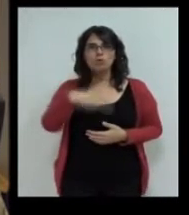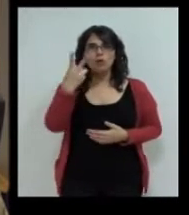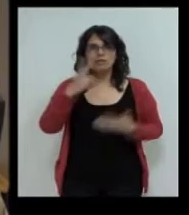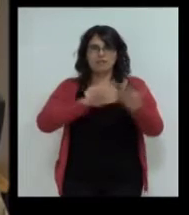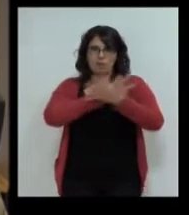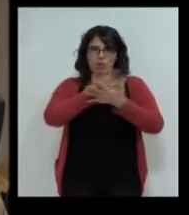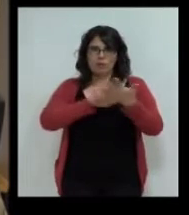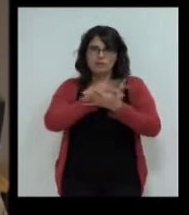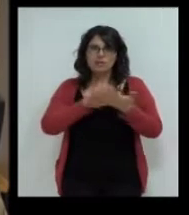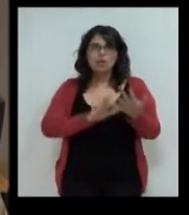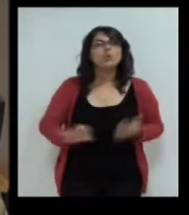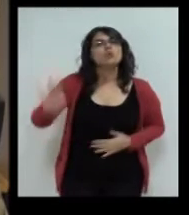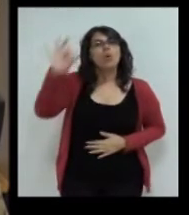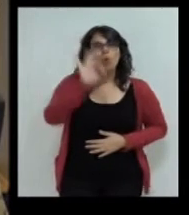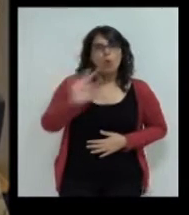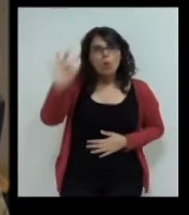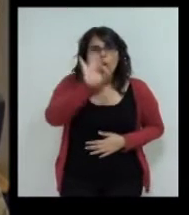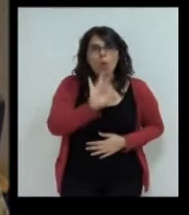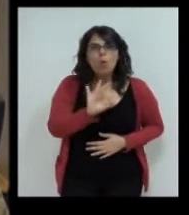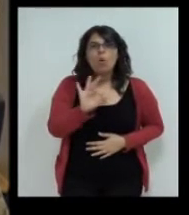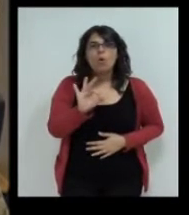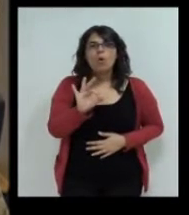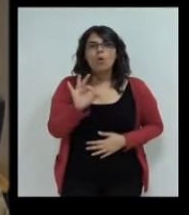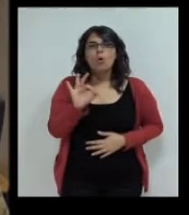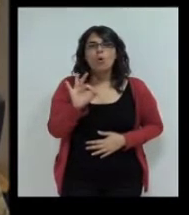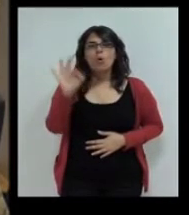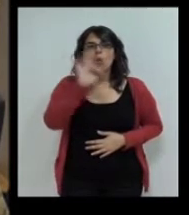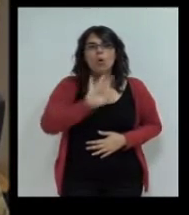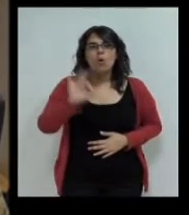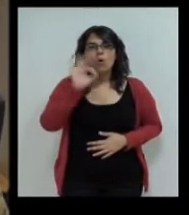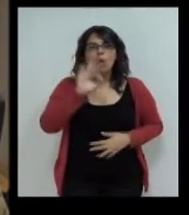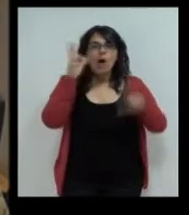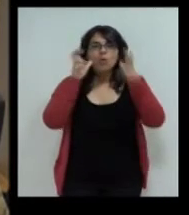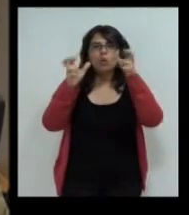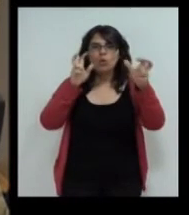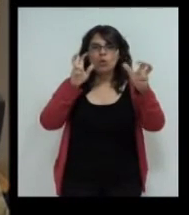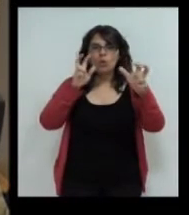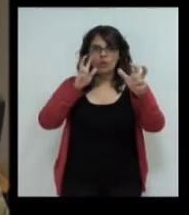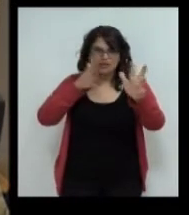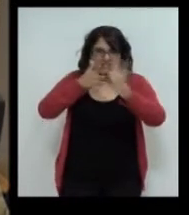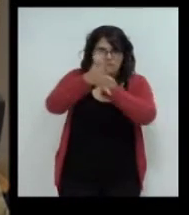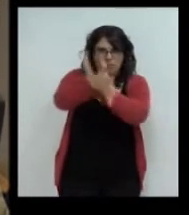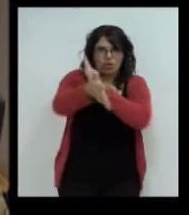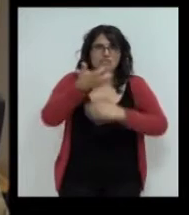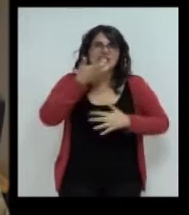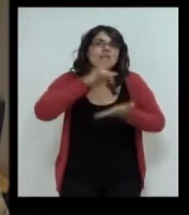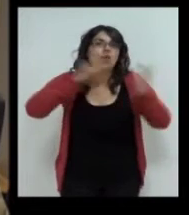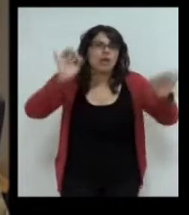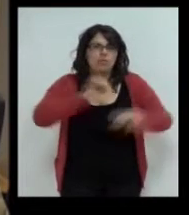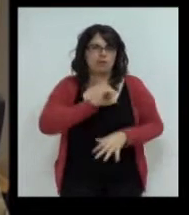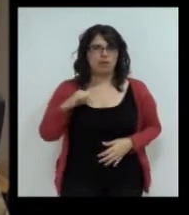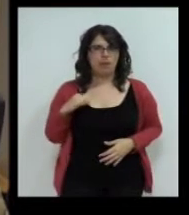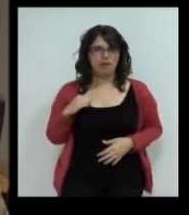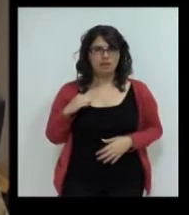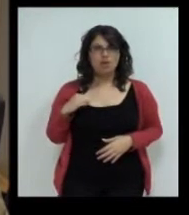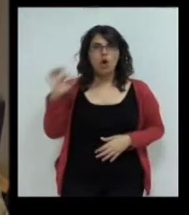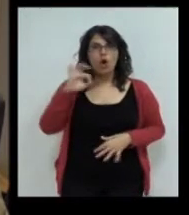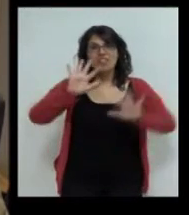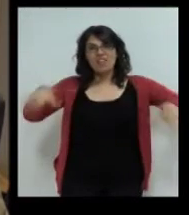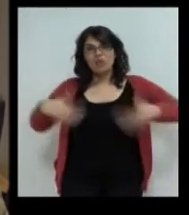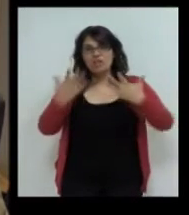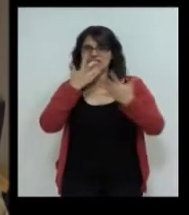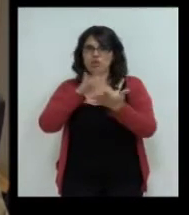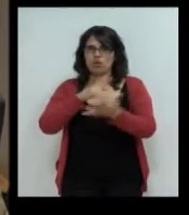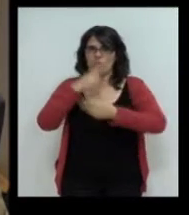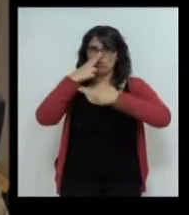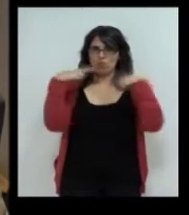de signos o de audiodescripción en el caso de las privadas, o 10 horas en el caso de las